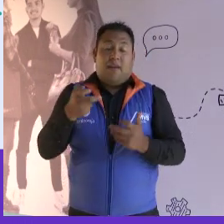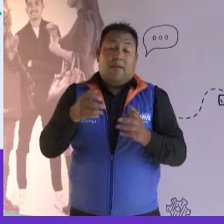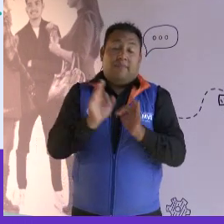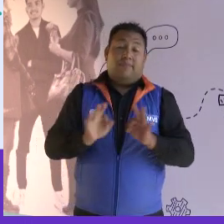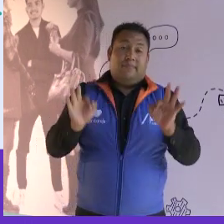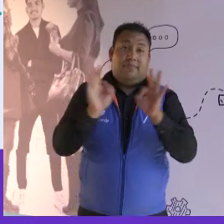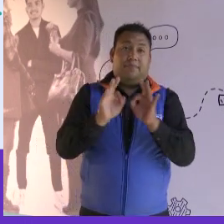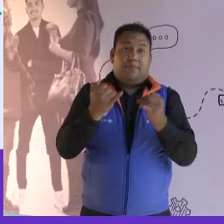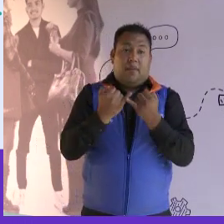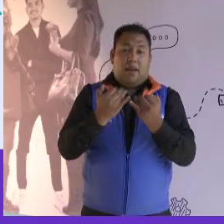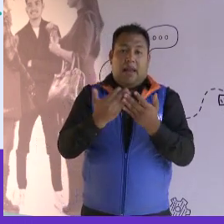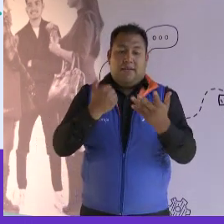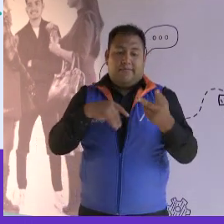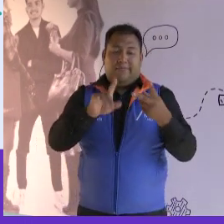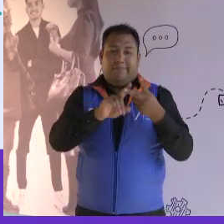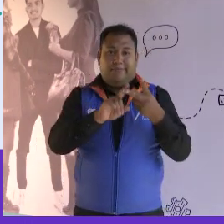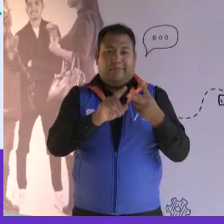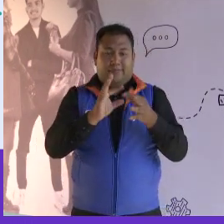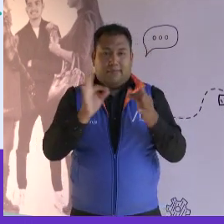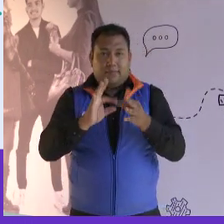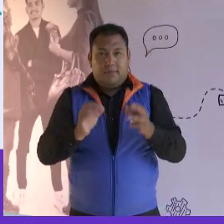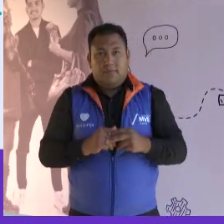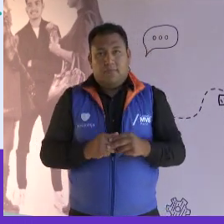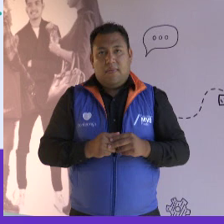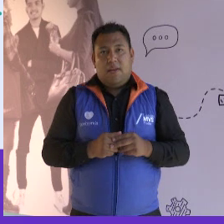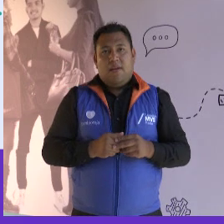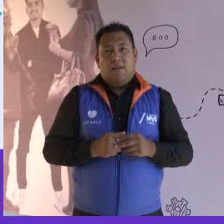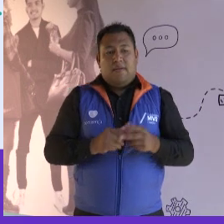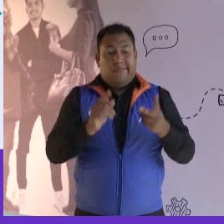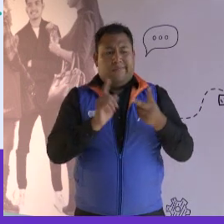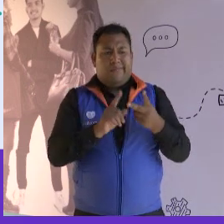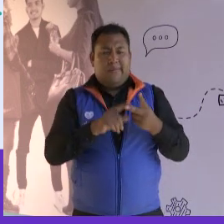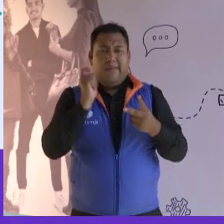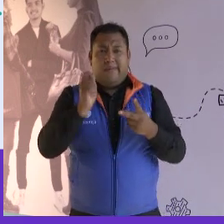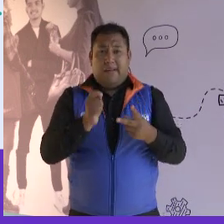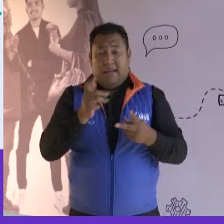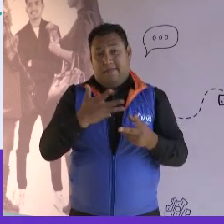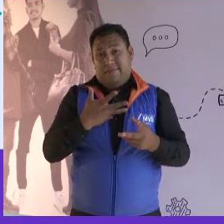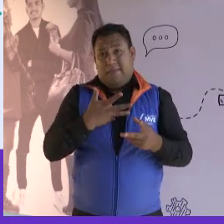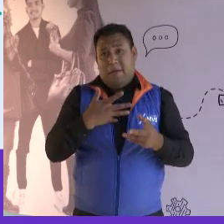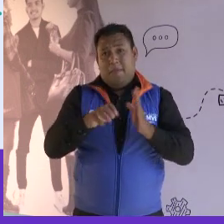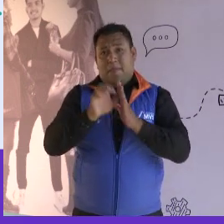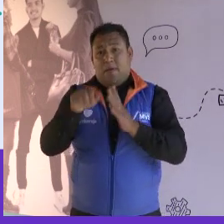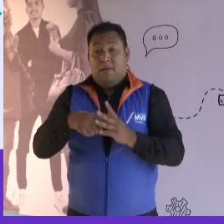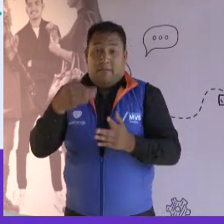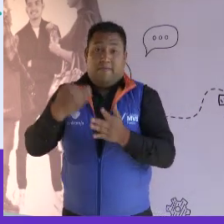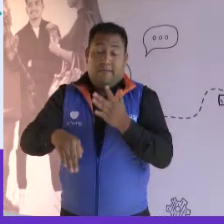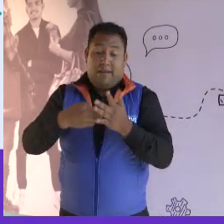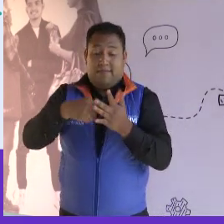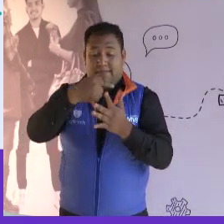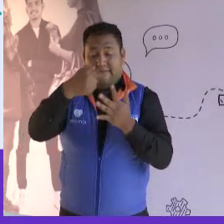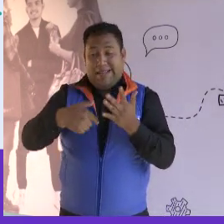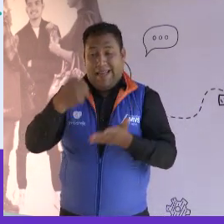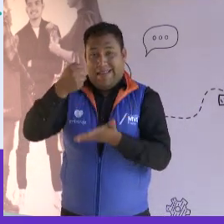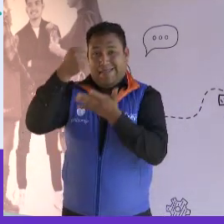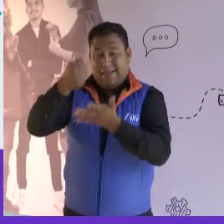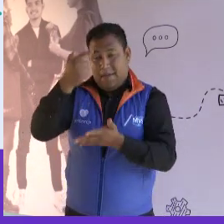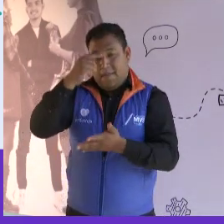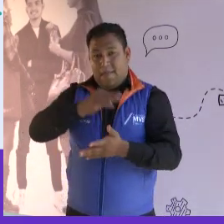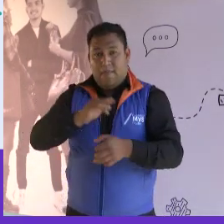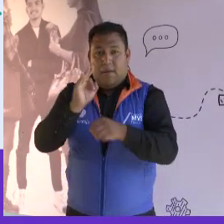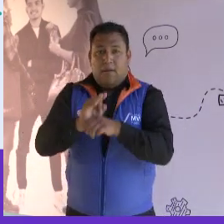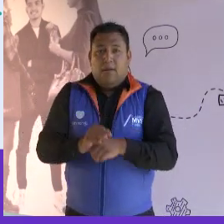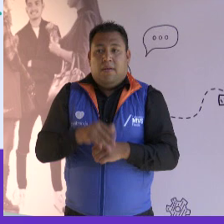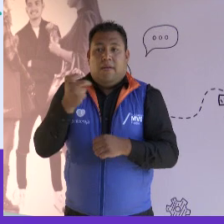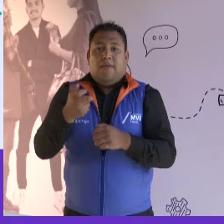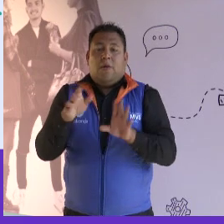hemos comentado el tema de que es necesario unos recursos, que estos se pueden buscar incluso de manera conjunta. Esta es un poco la